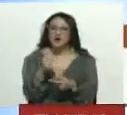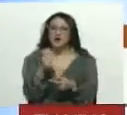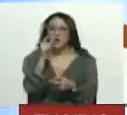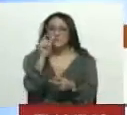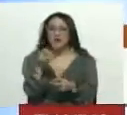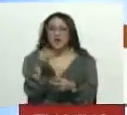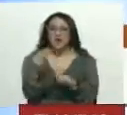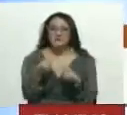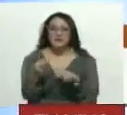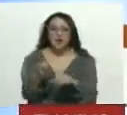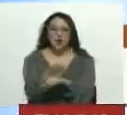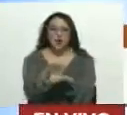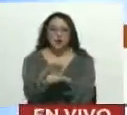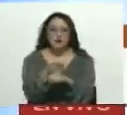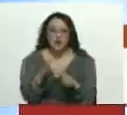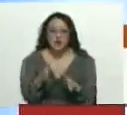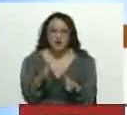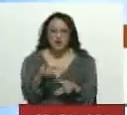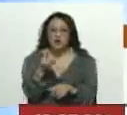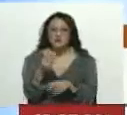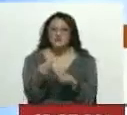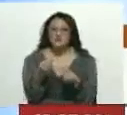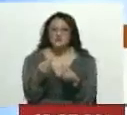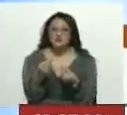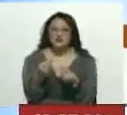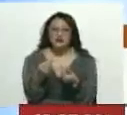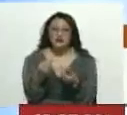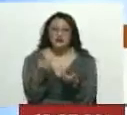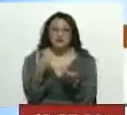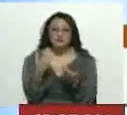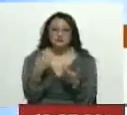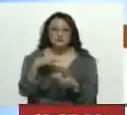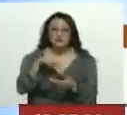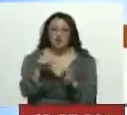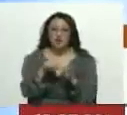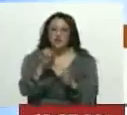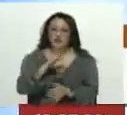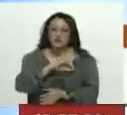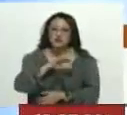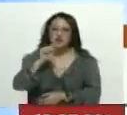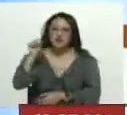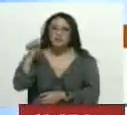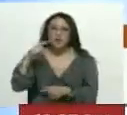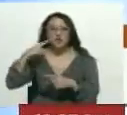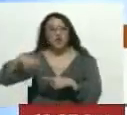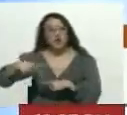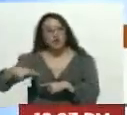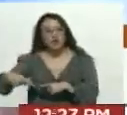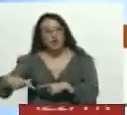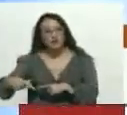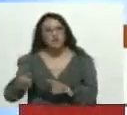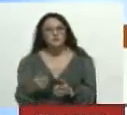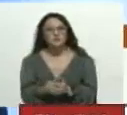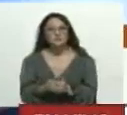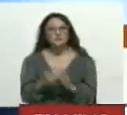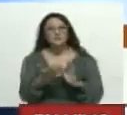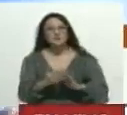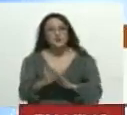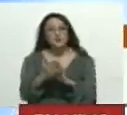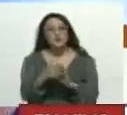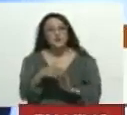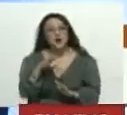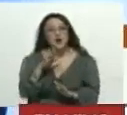hacer gobierno pues y hacer gobierno es cuestionarnos Dónde está el socialismo todos los días O sea si si la comuna